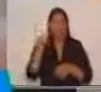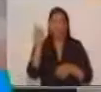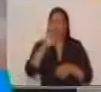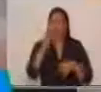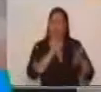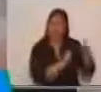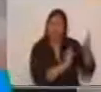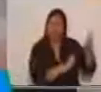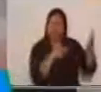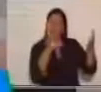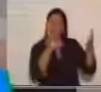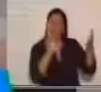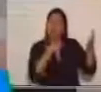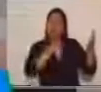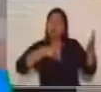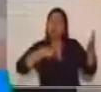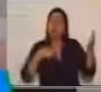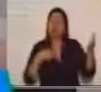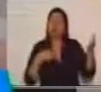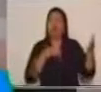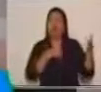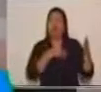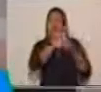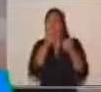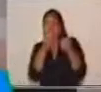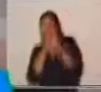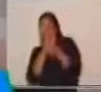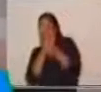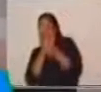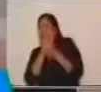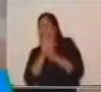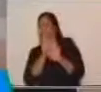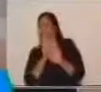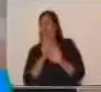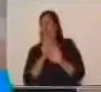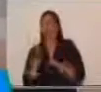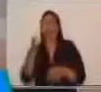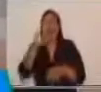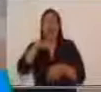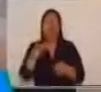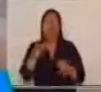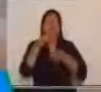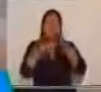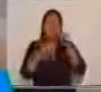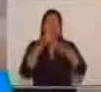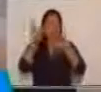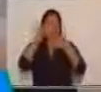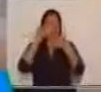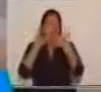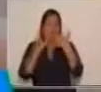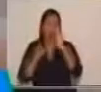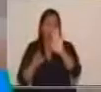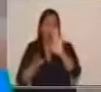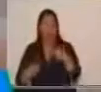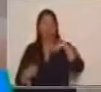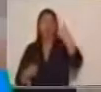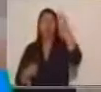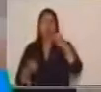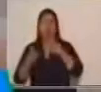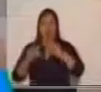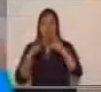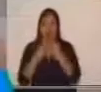nombre real o posiblemente un seudónimo. Parte elemental cuando miremos características y corrientes literarias en la próxima